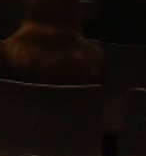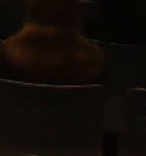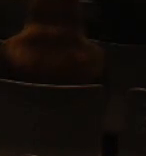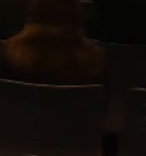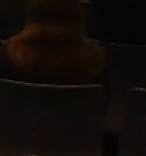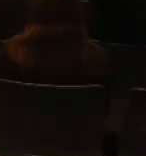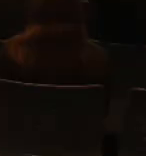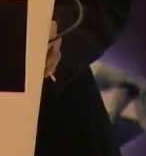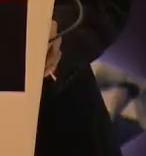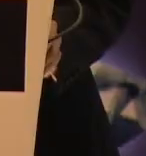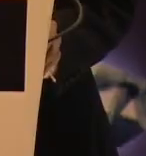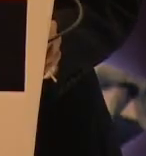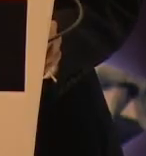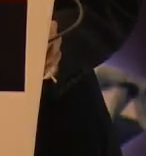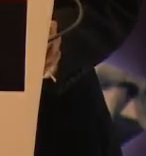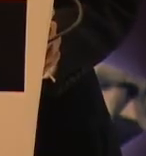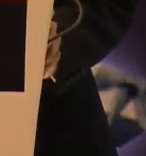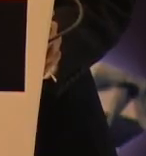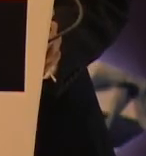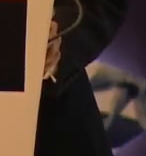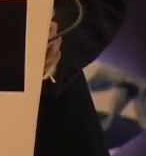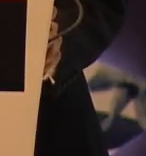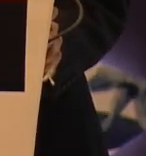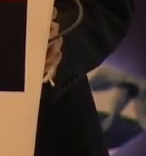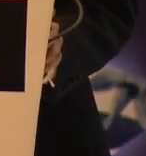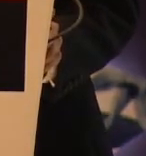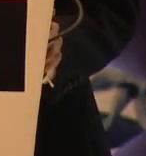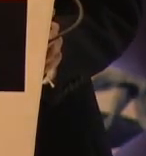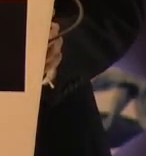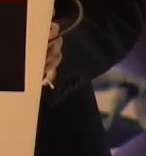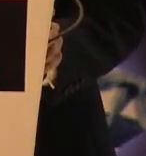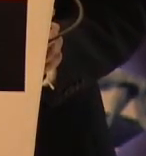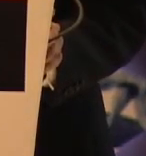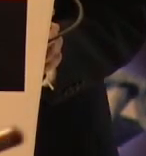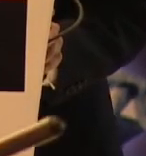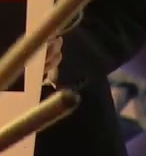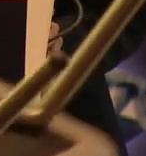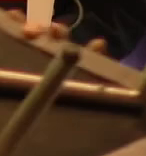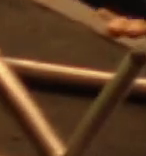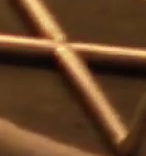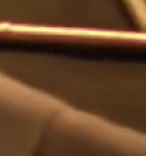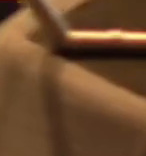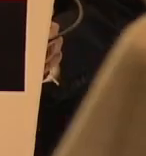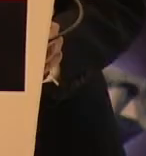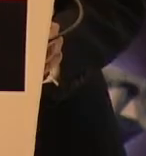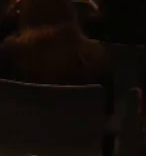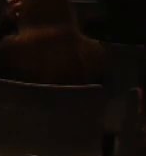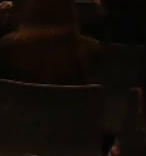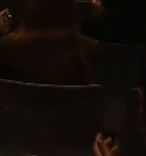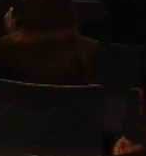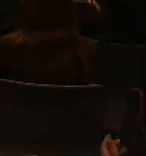conversación de cierre. Definitivamente fueron muchas y muy importantes las reflexiones que se discutieron en este foro. Un aplauso para ellos, por